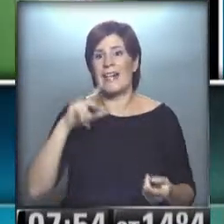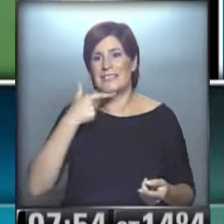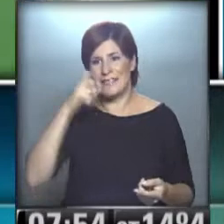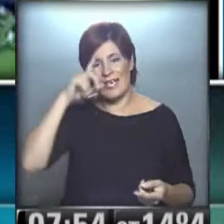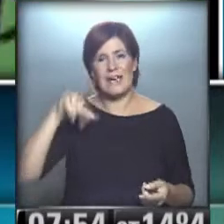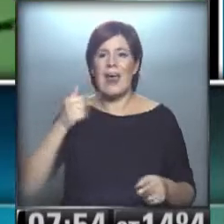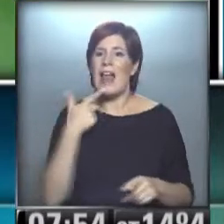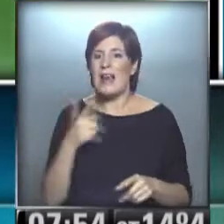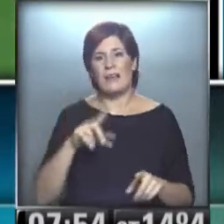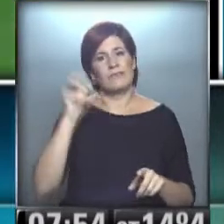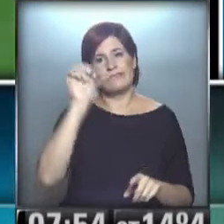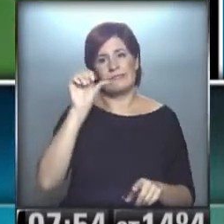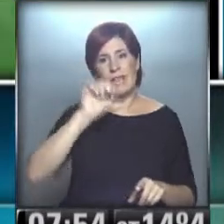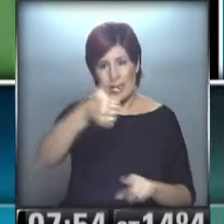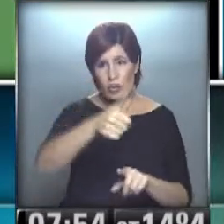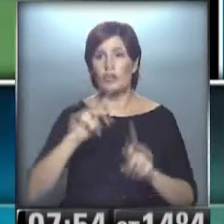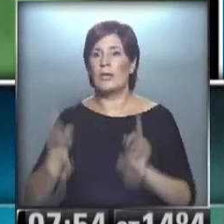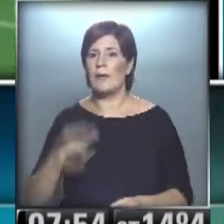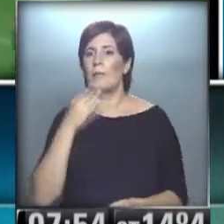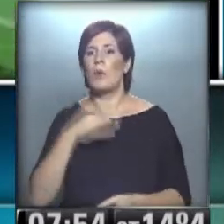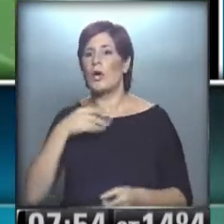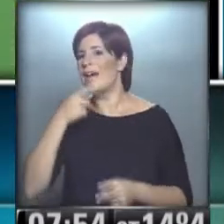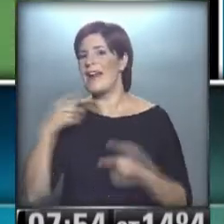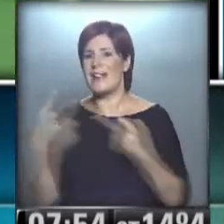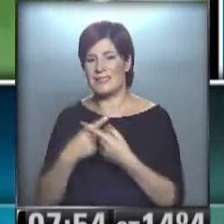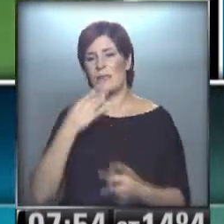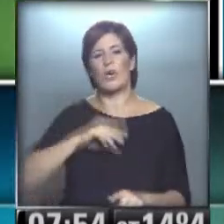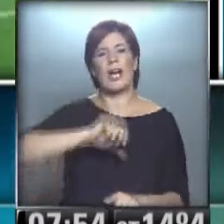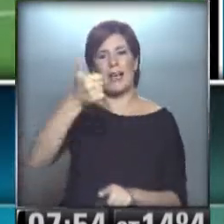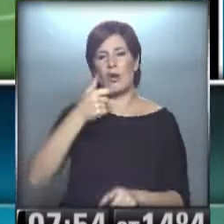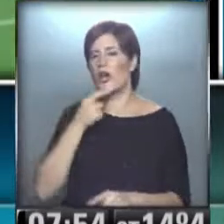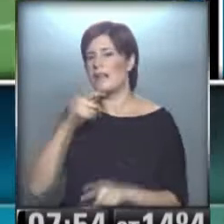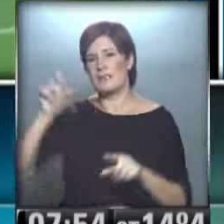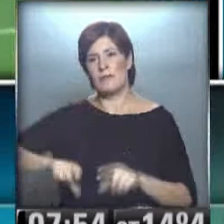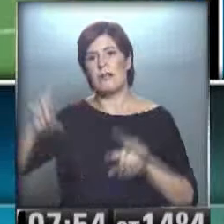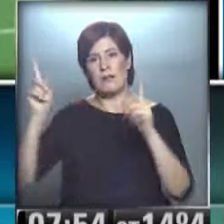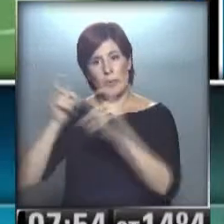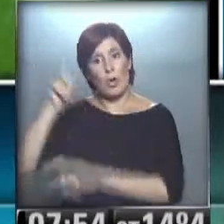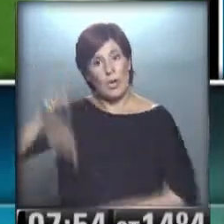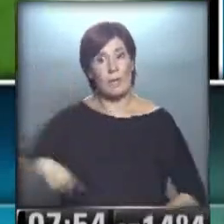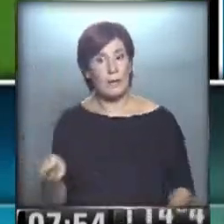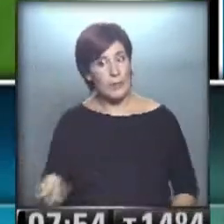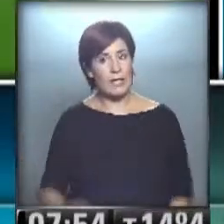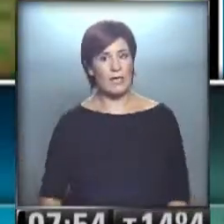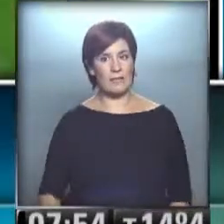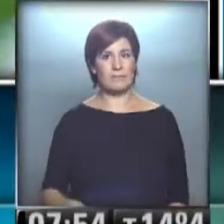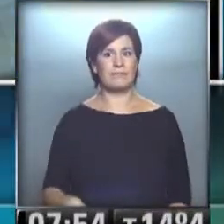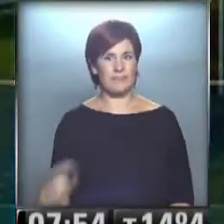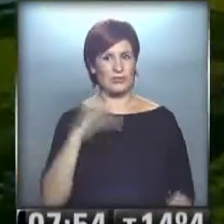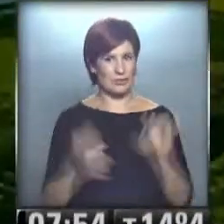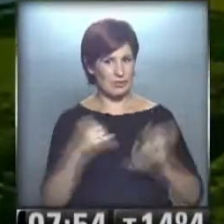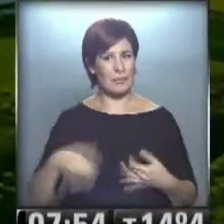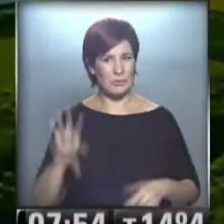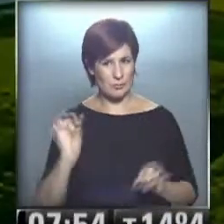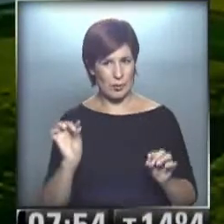atacar, derrotó a un Racing en crisis. Juan Carlos Fernández en un ratito con todos los detalles. Los esperamos. Muchas